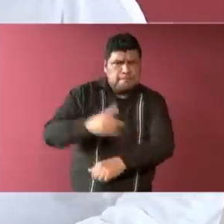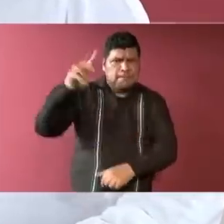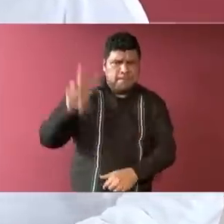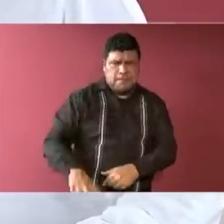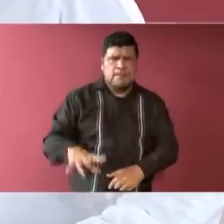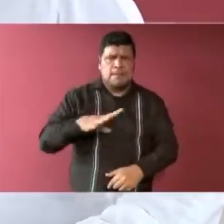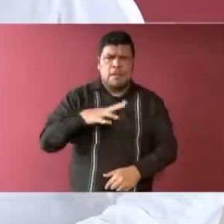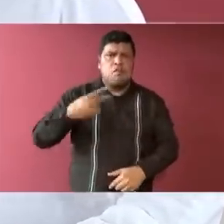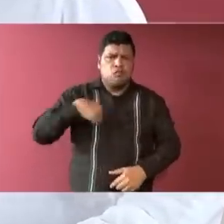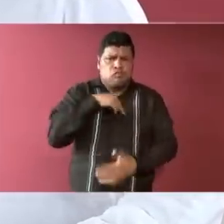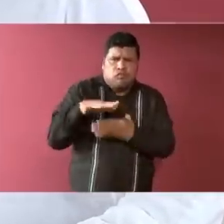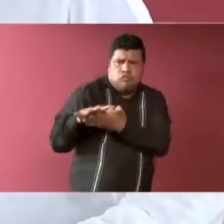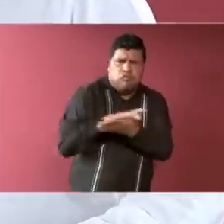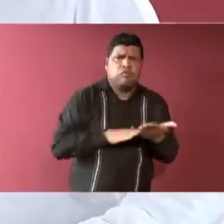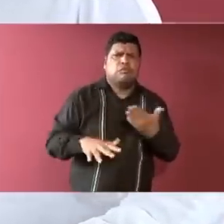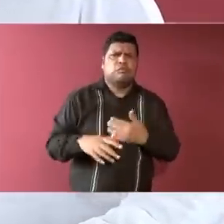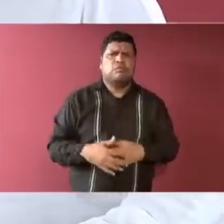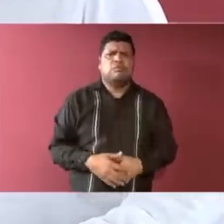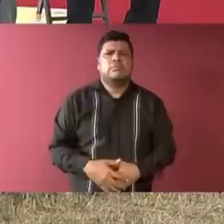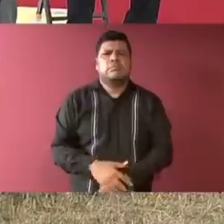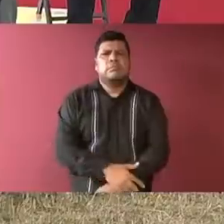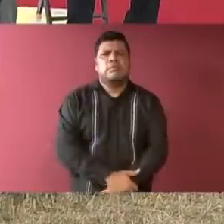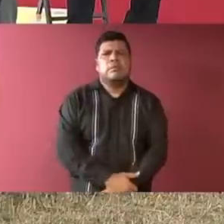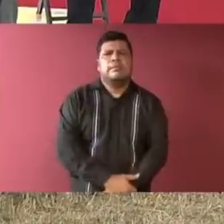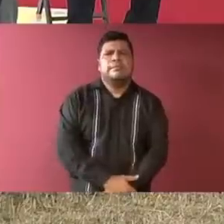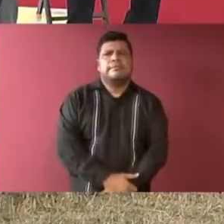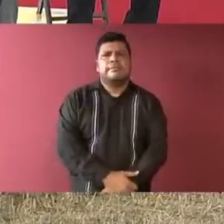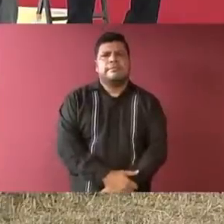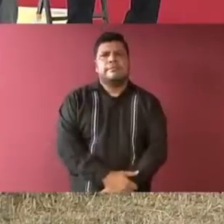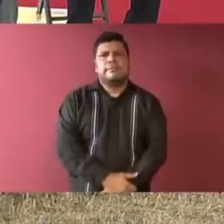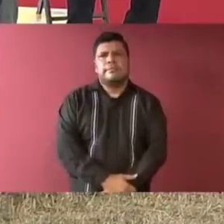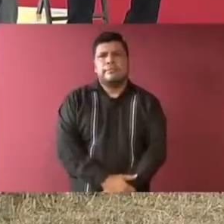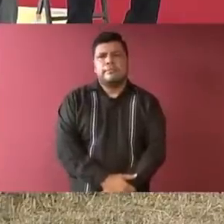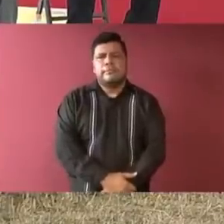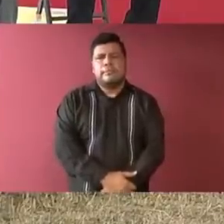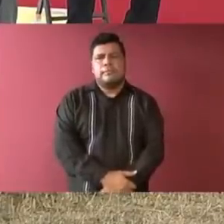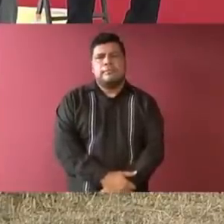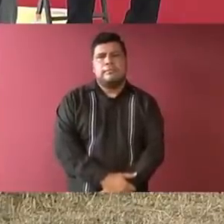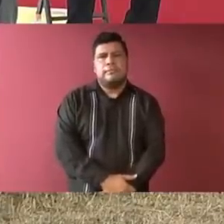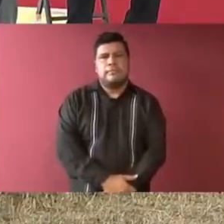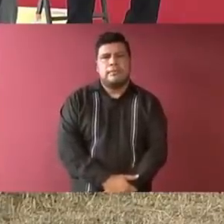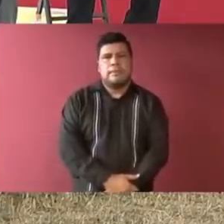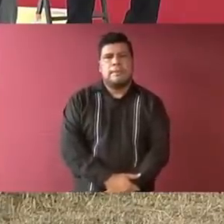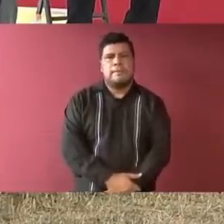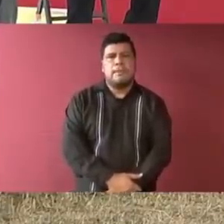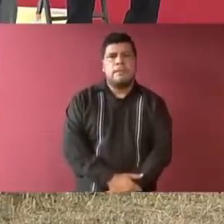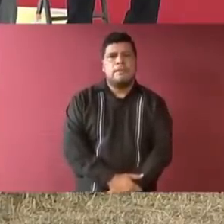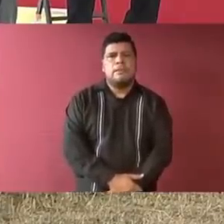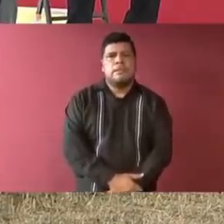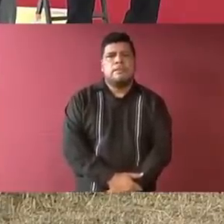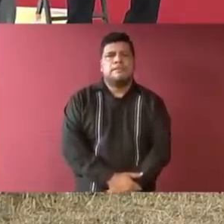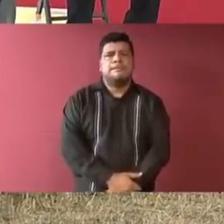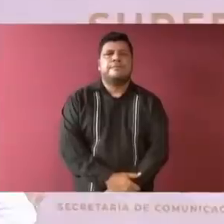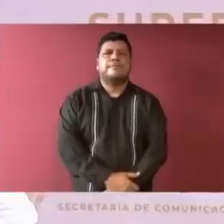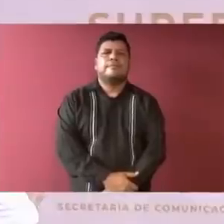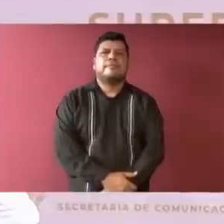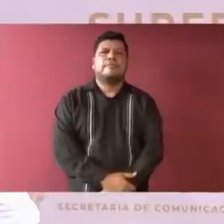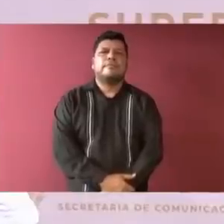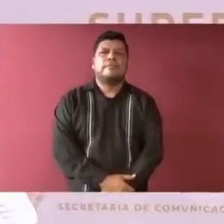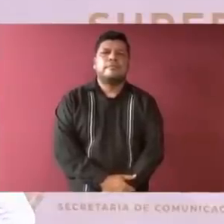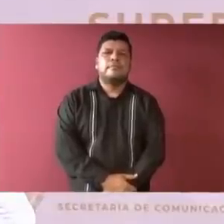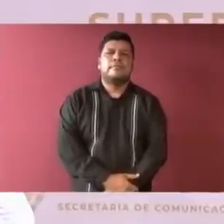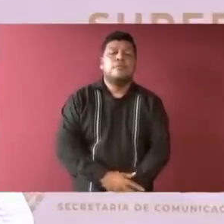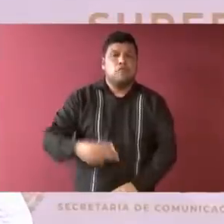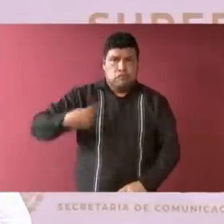que puedan transitar de manera rápida y segura. Amigos y amigas, suscríbanse al canal y